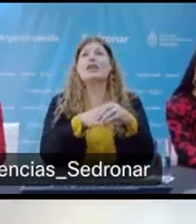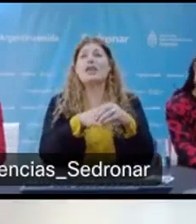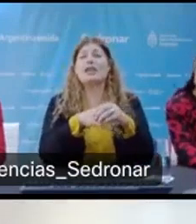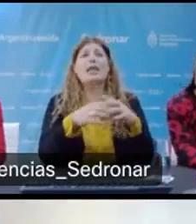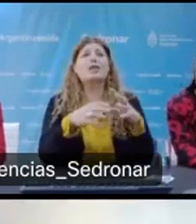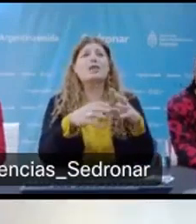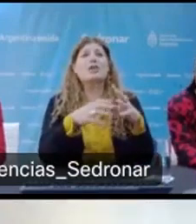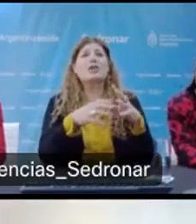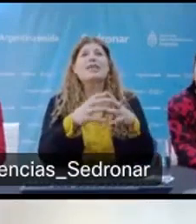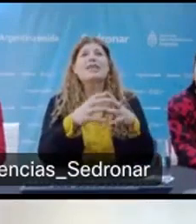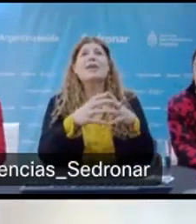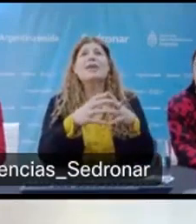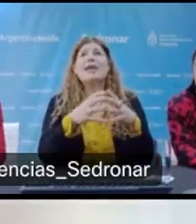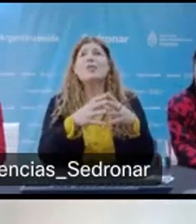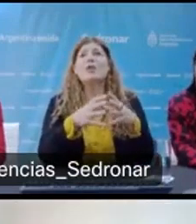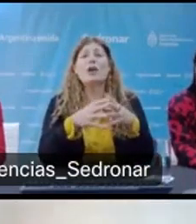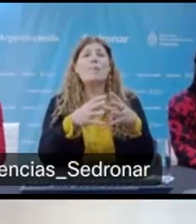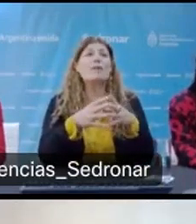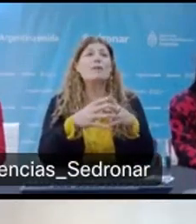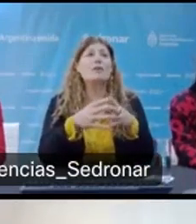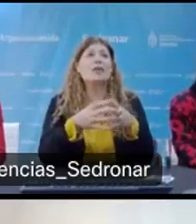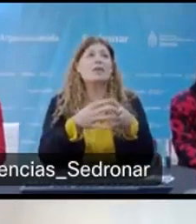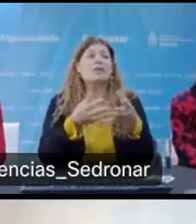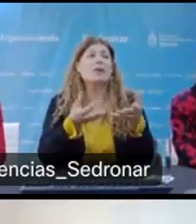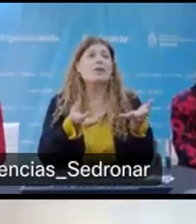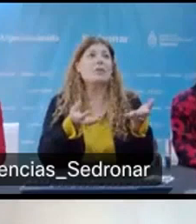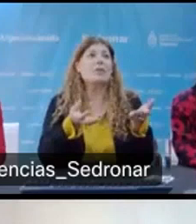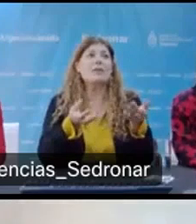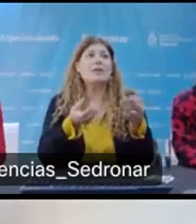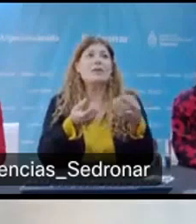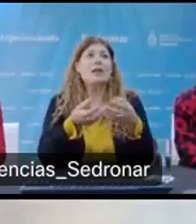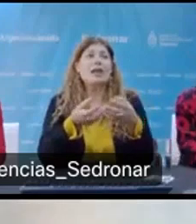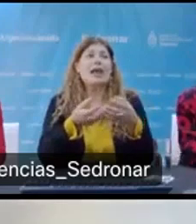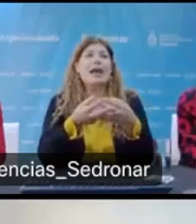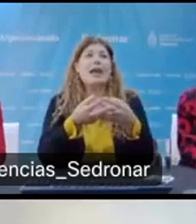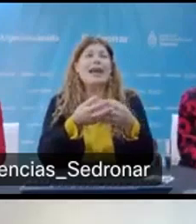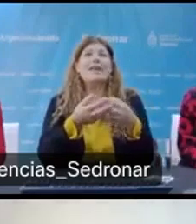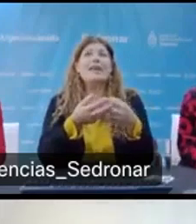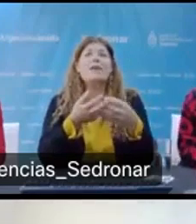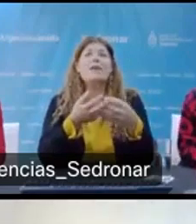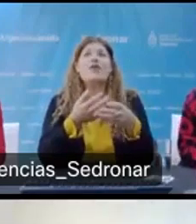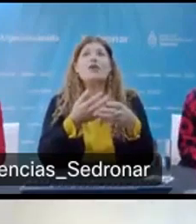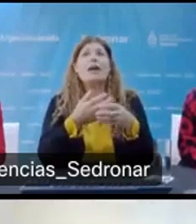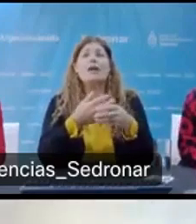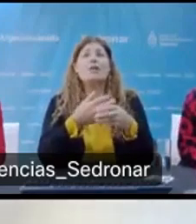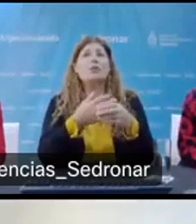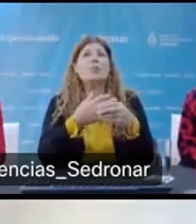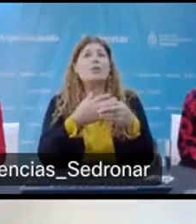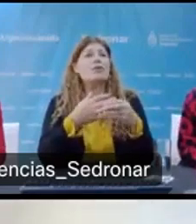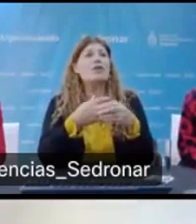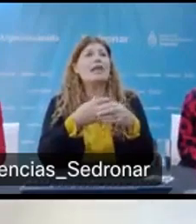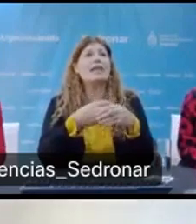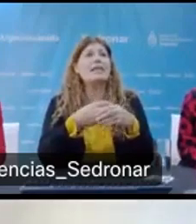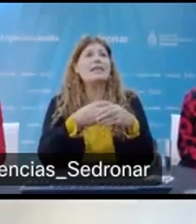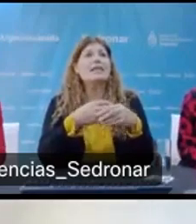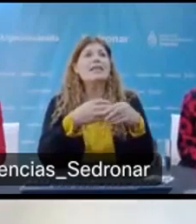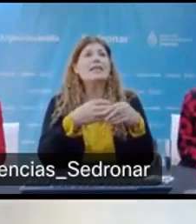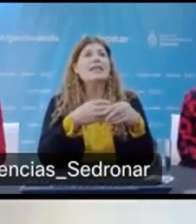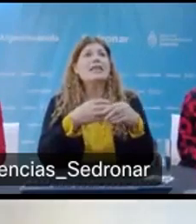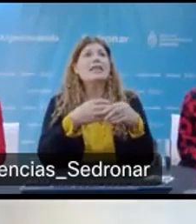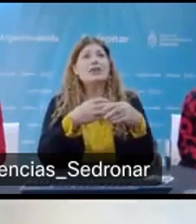de los tratamientos. También como espacio de formación, la academia que forma a futuros